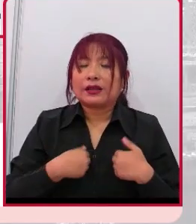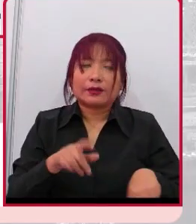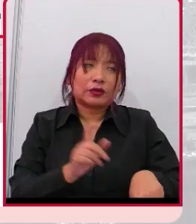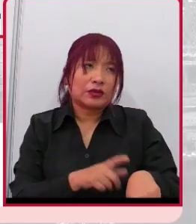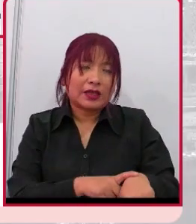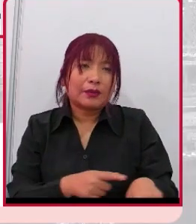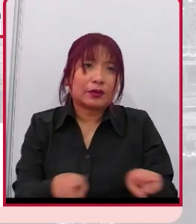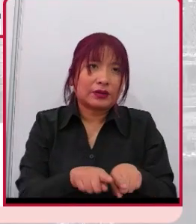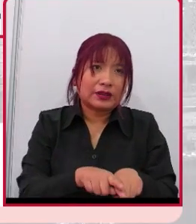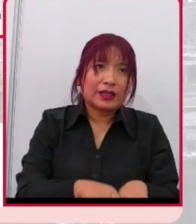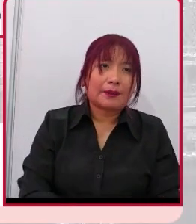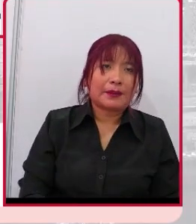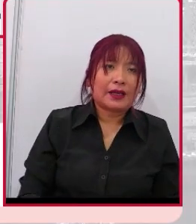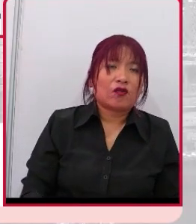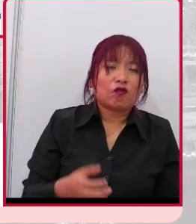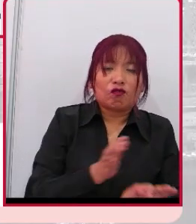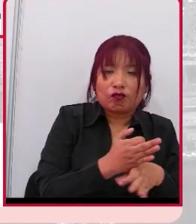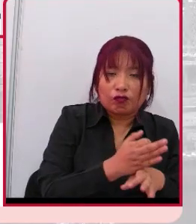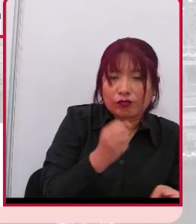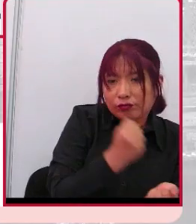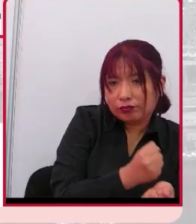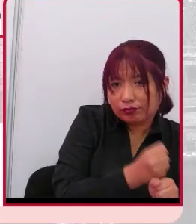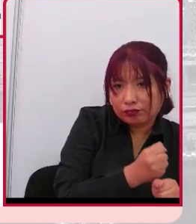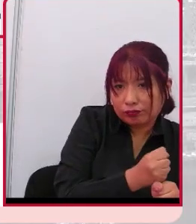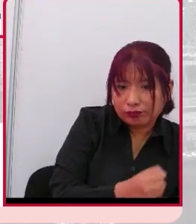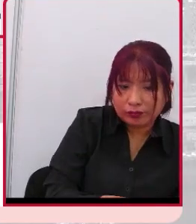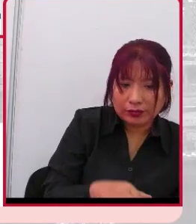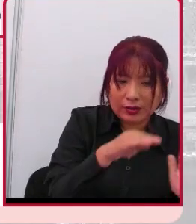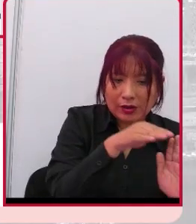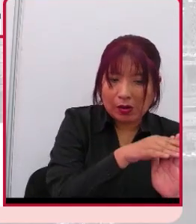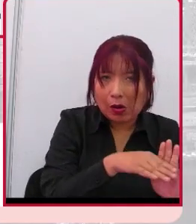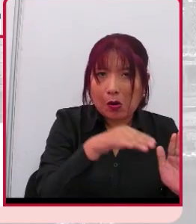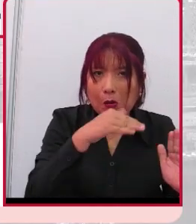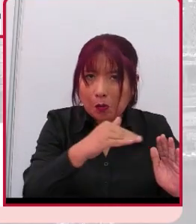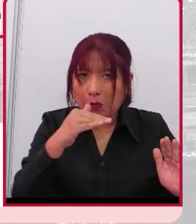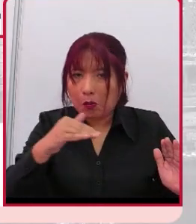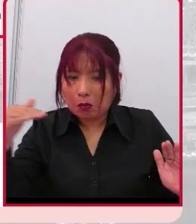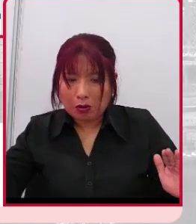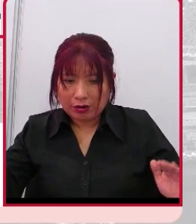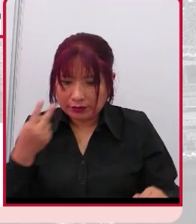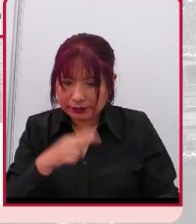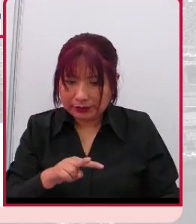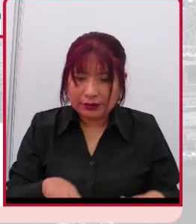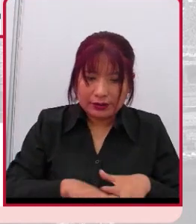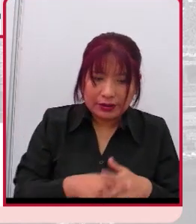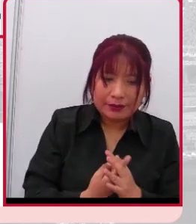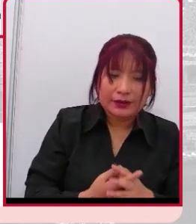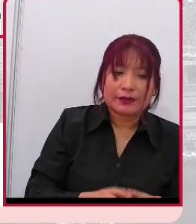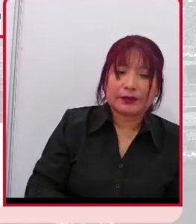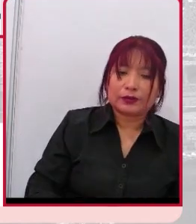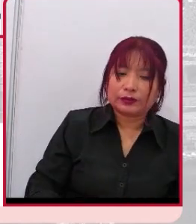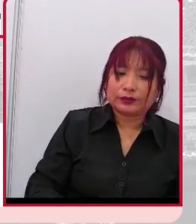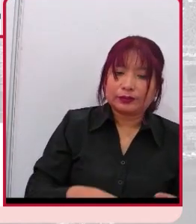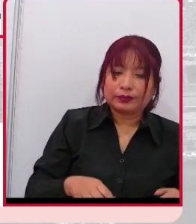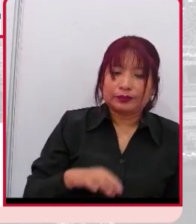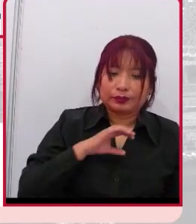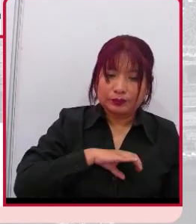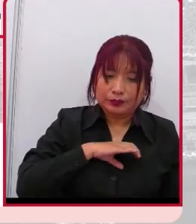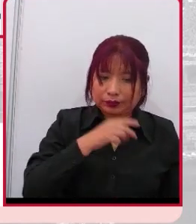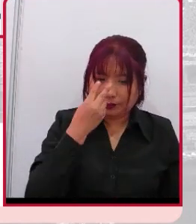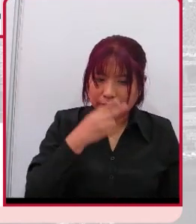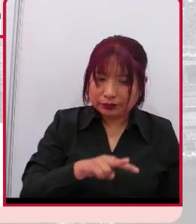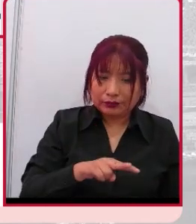y recursos limitados también para este estudio. Empecemos entonces con la parte mineralógica y textural. En el